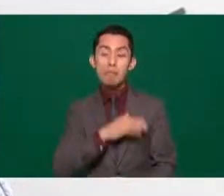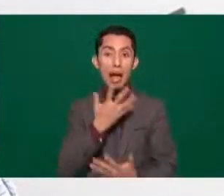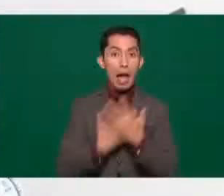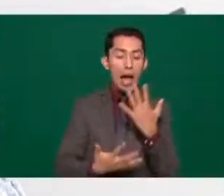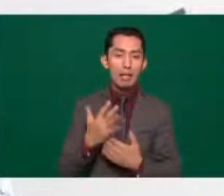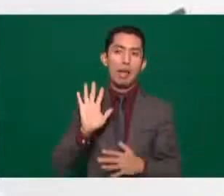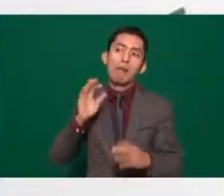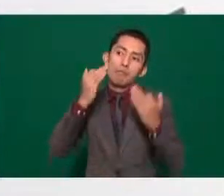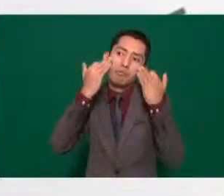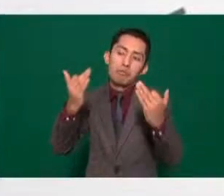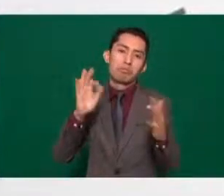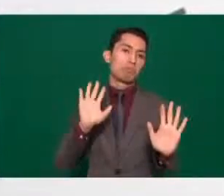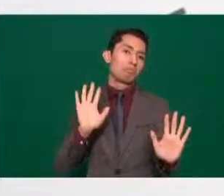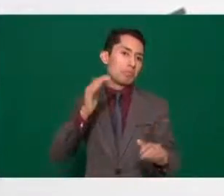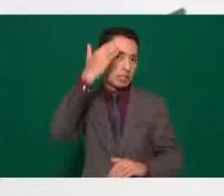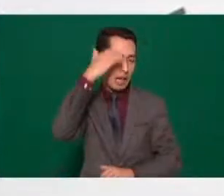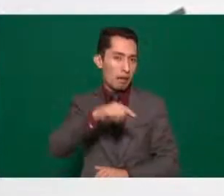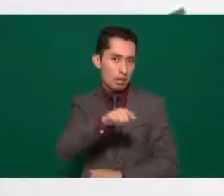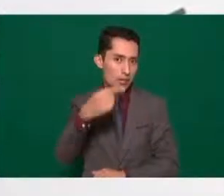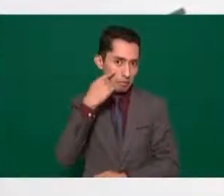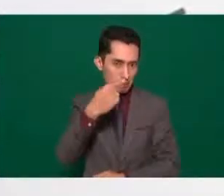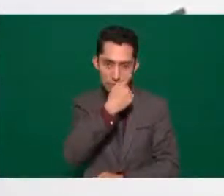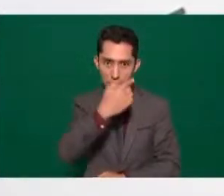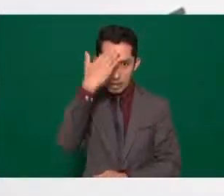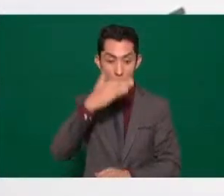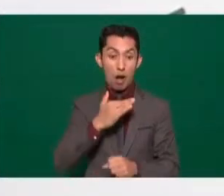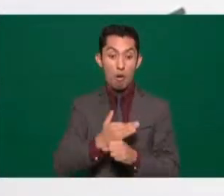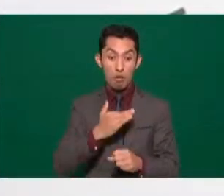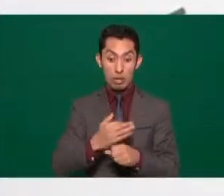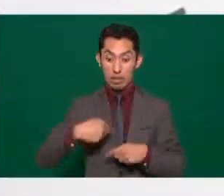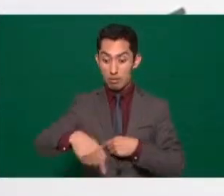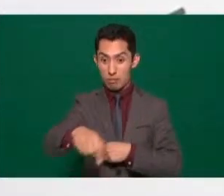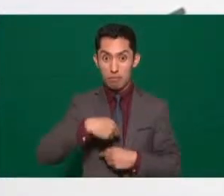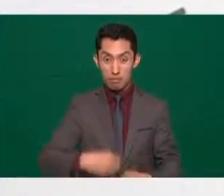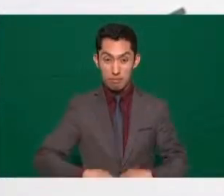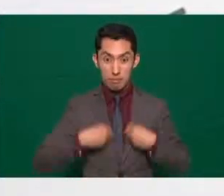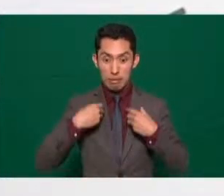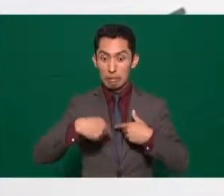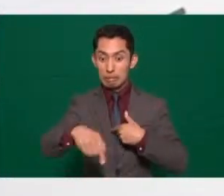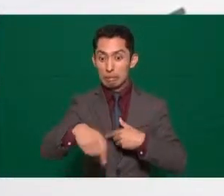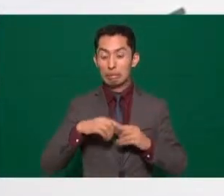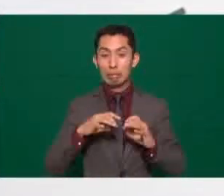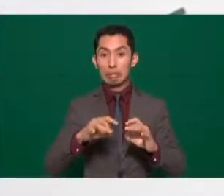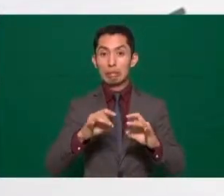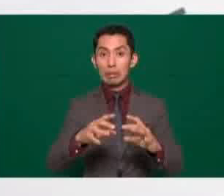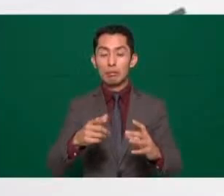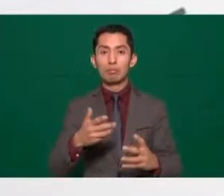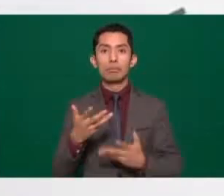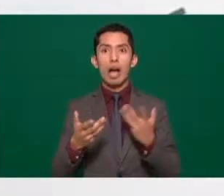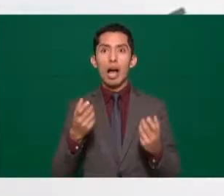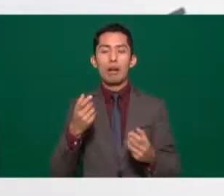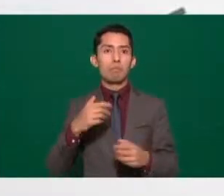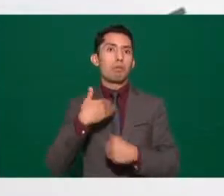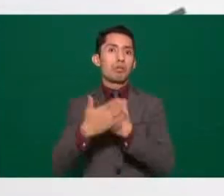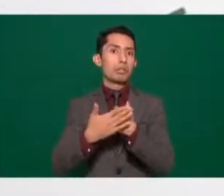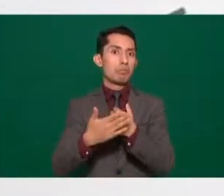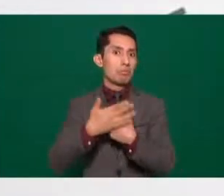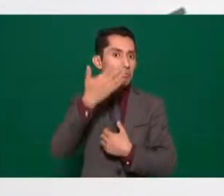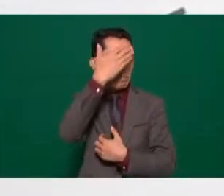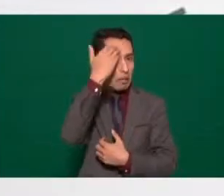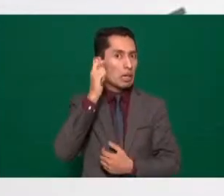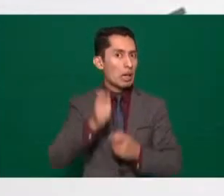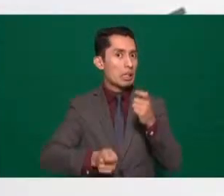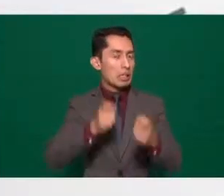califique. En momentos como los que hoy vivimos, en cómo enfrentamos lo que desconocemos, si van